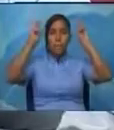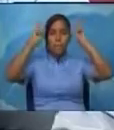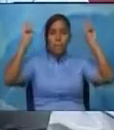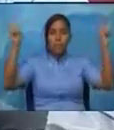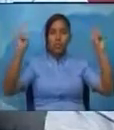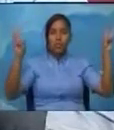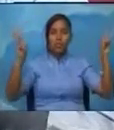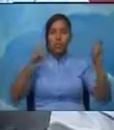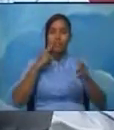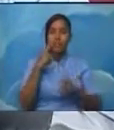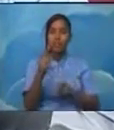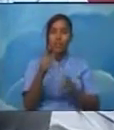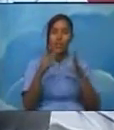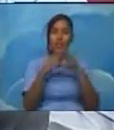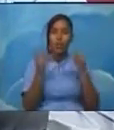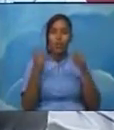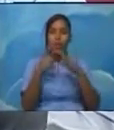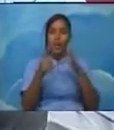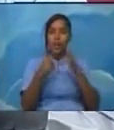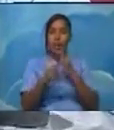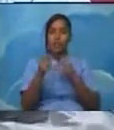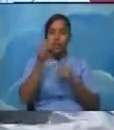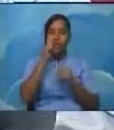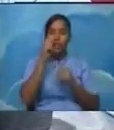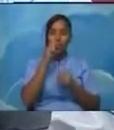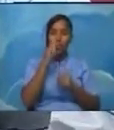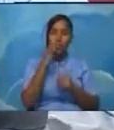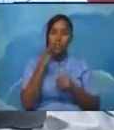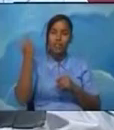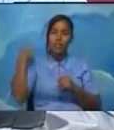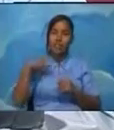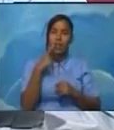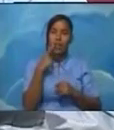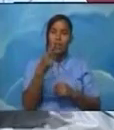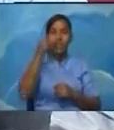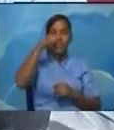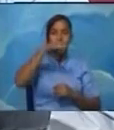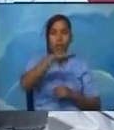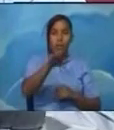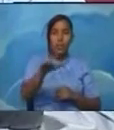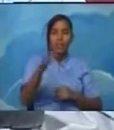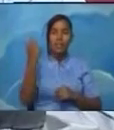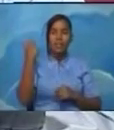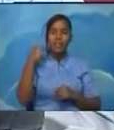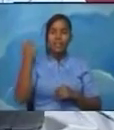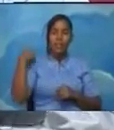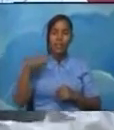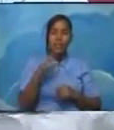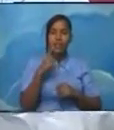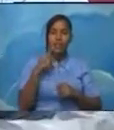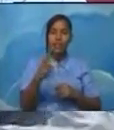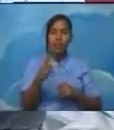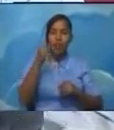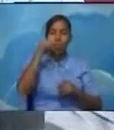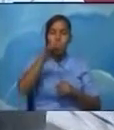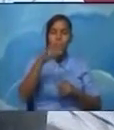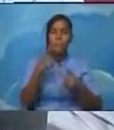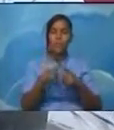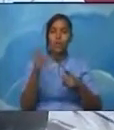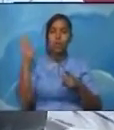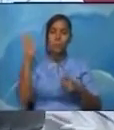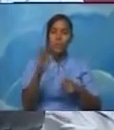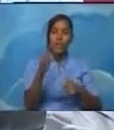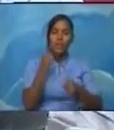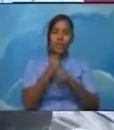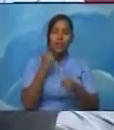Moisés, diciéndole todas las cosas que Moisés tenía que decirle al pueblo, que tenía que transmitirle al pueblo, pero venía